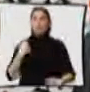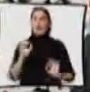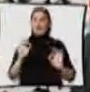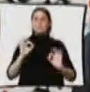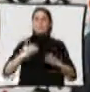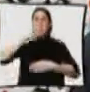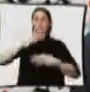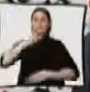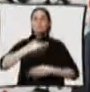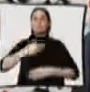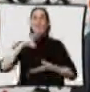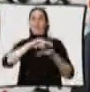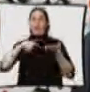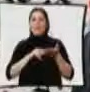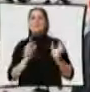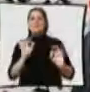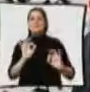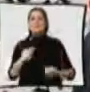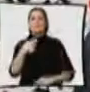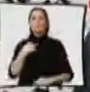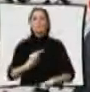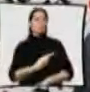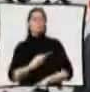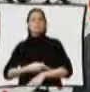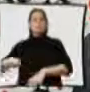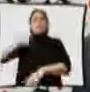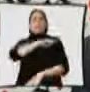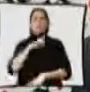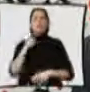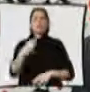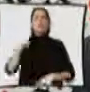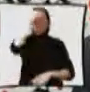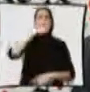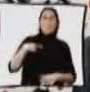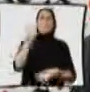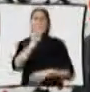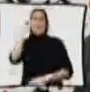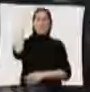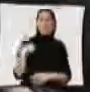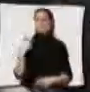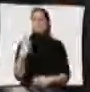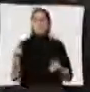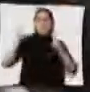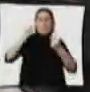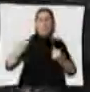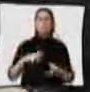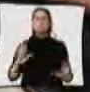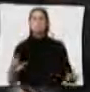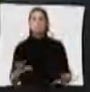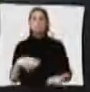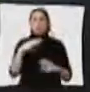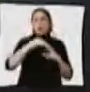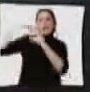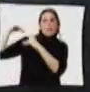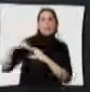así, con fotos, recuerdo, en la prensa gallega, un hombre manco que se ha superado a sí mismo, ¿cómo ha triunfado ese hombre? Es un ejemplo de titán, de